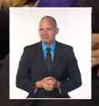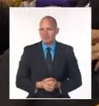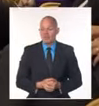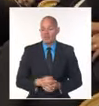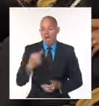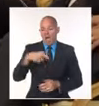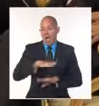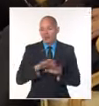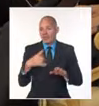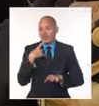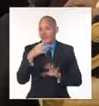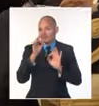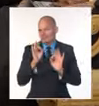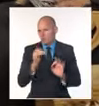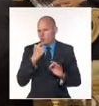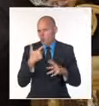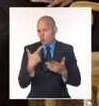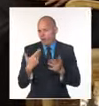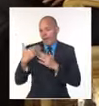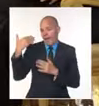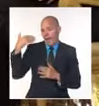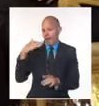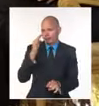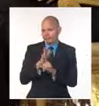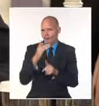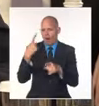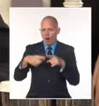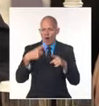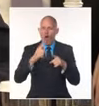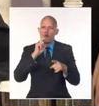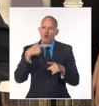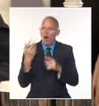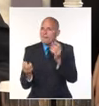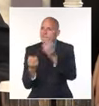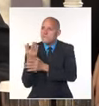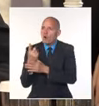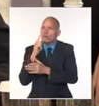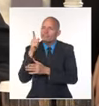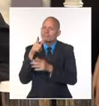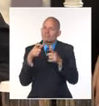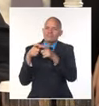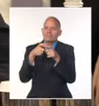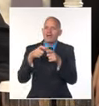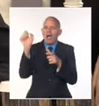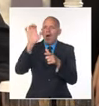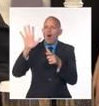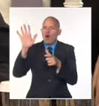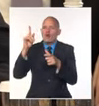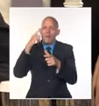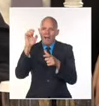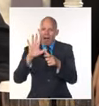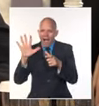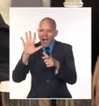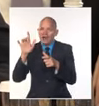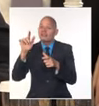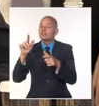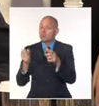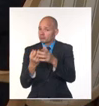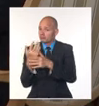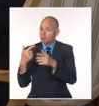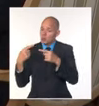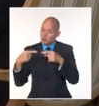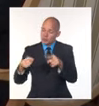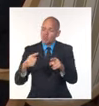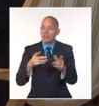de la firma del tratado que dio vida a la Unión Económica Euroasiática y se sumó al reconocimiento por la celebración de esta cumbre en las